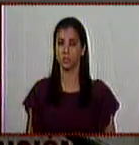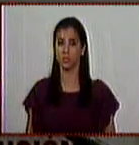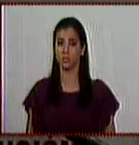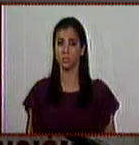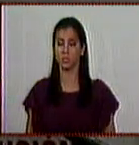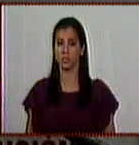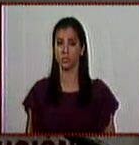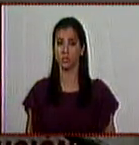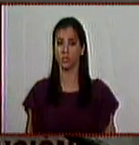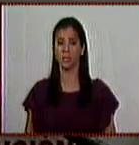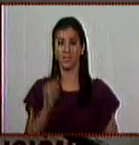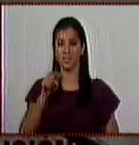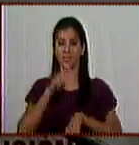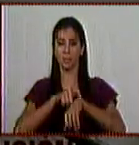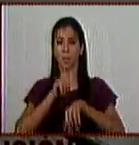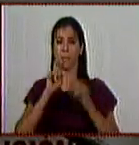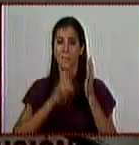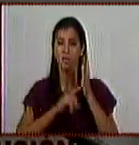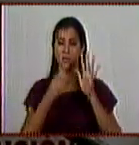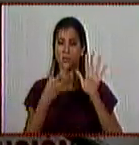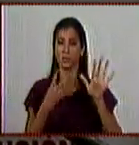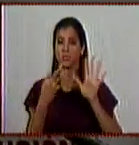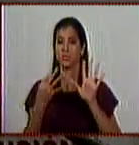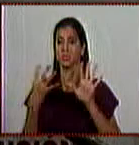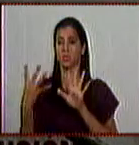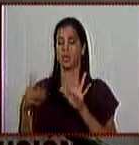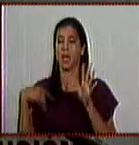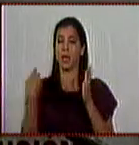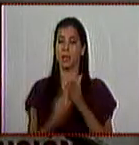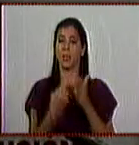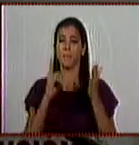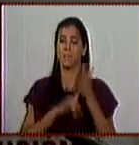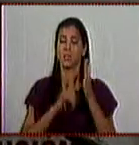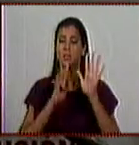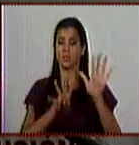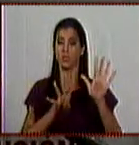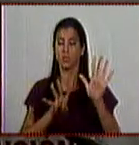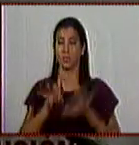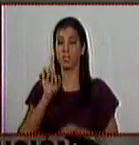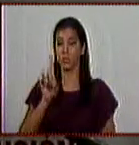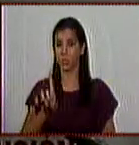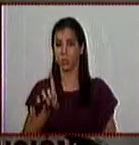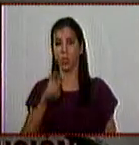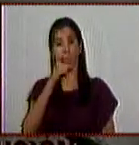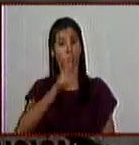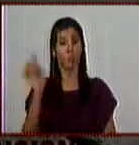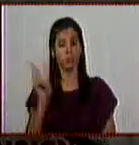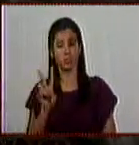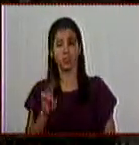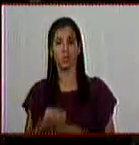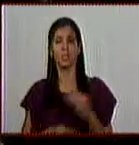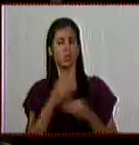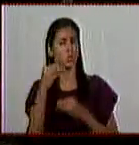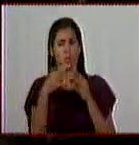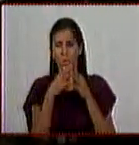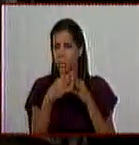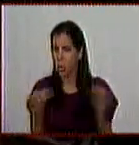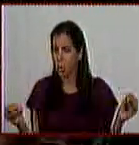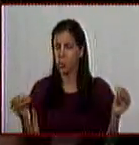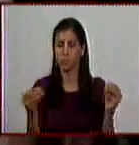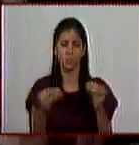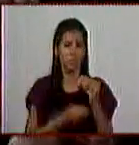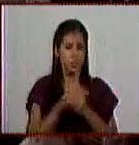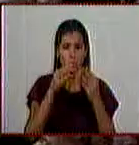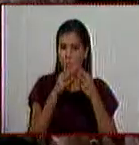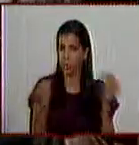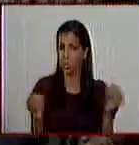ese periodo entre 1989 y 1991 El pueblo venezolano hizo todo lo que podía hac de